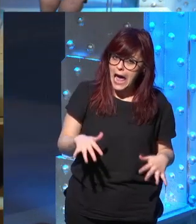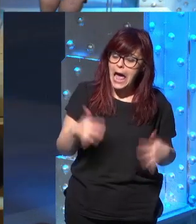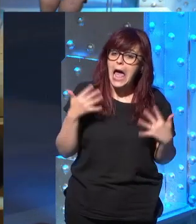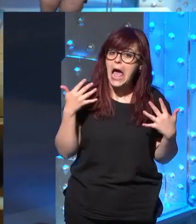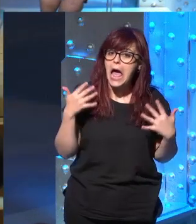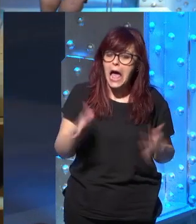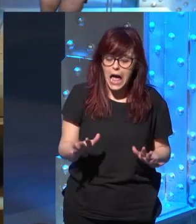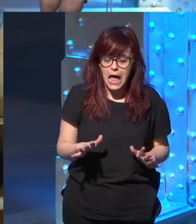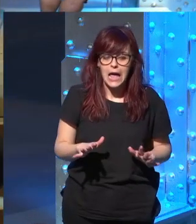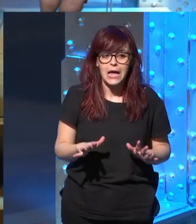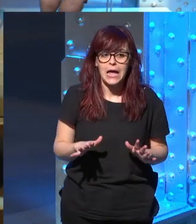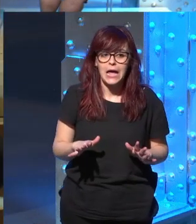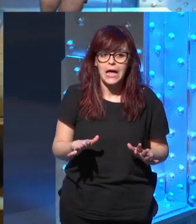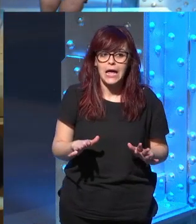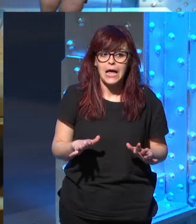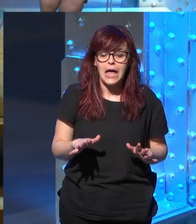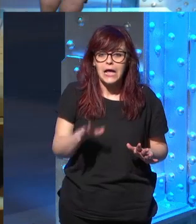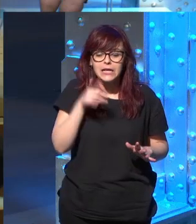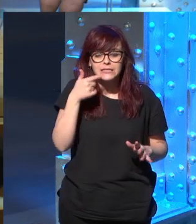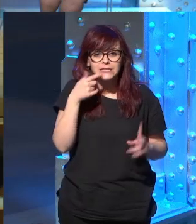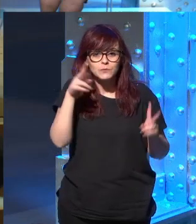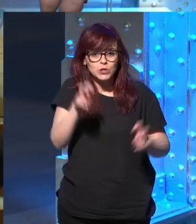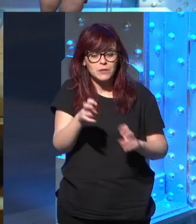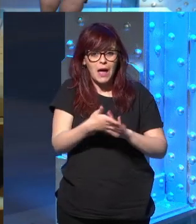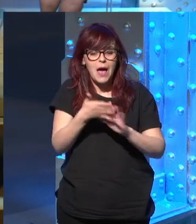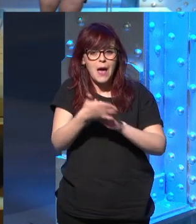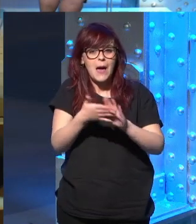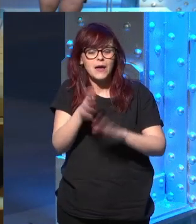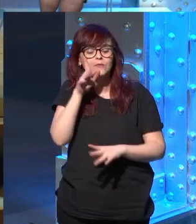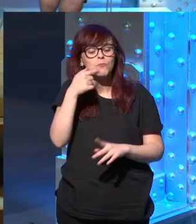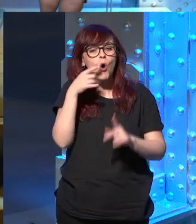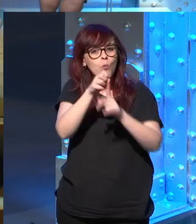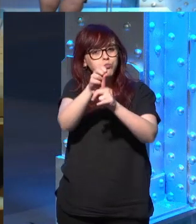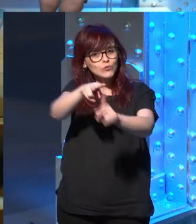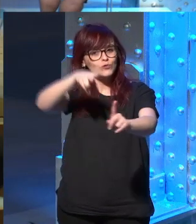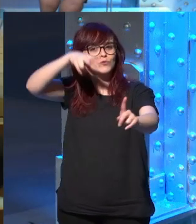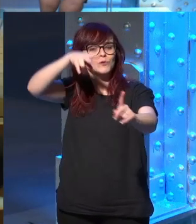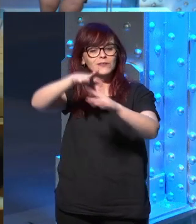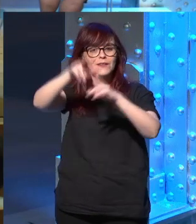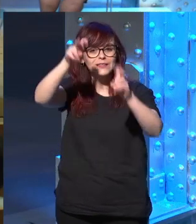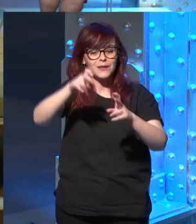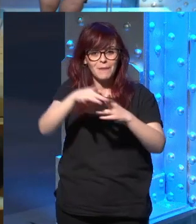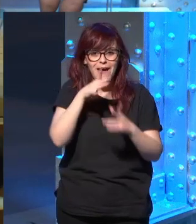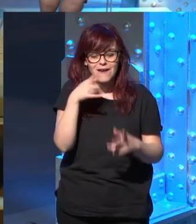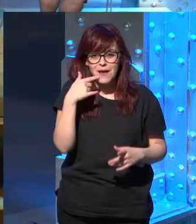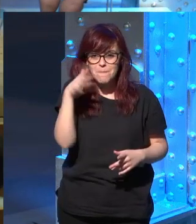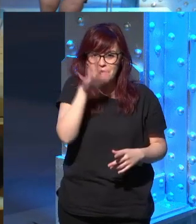tiene tela. No sé, es como que no me puedo quitar la perspectiva histórico-marxista.